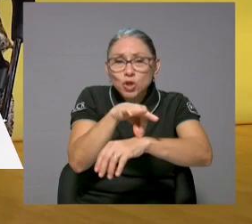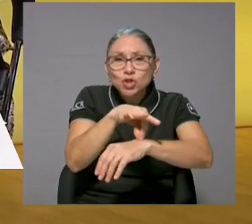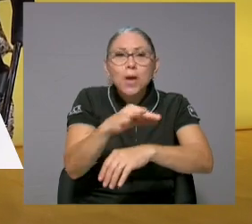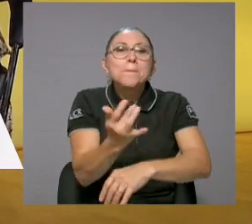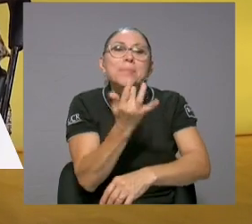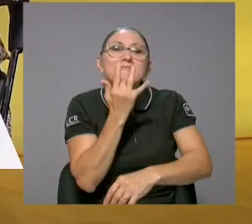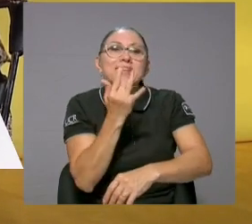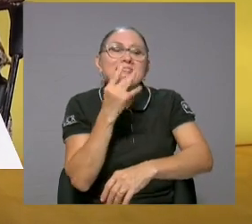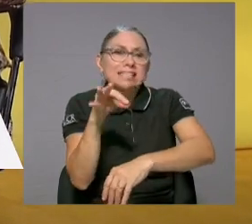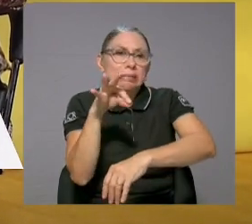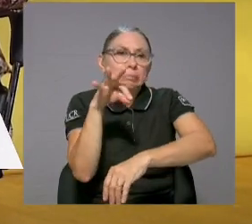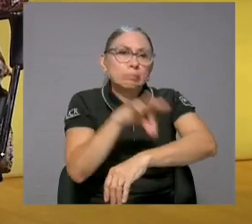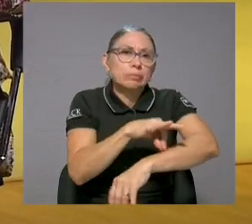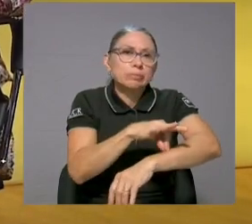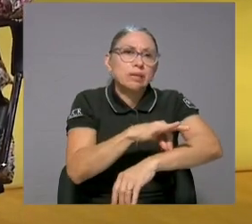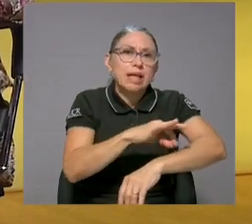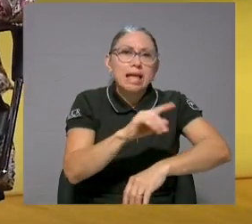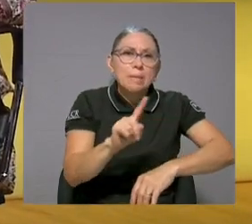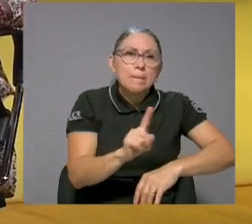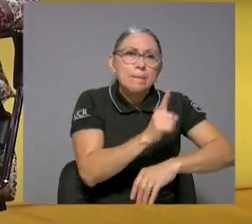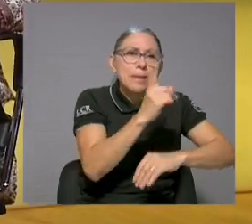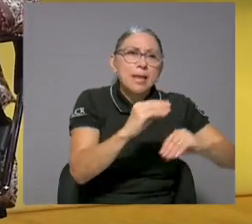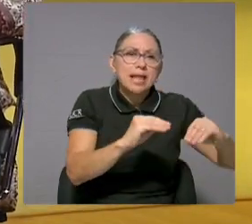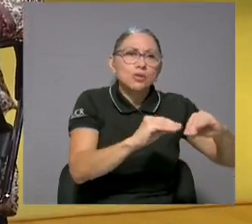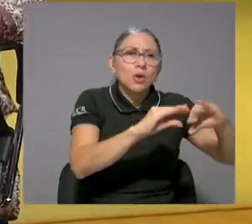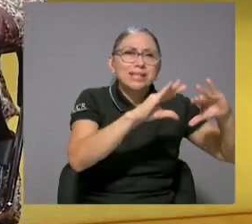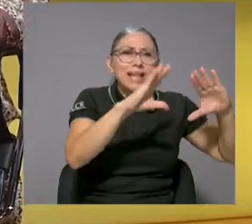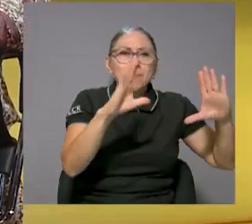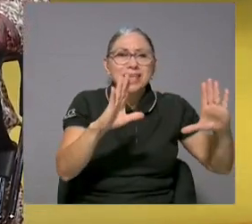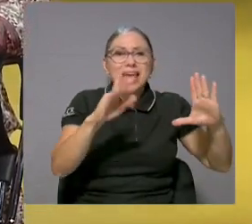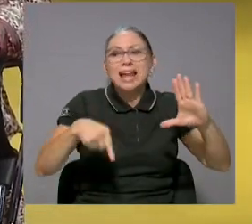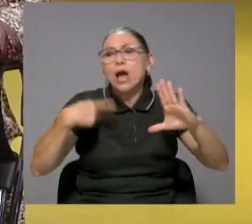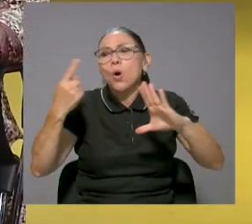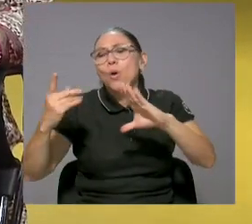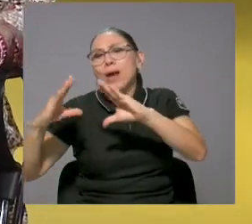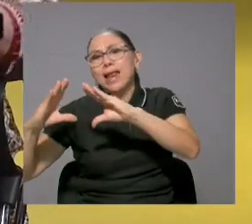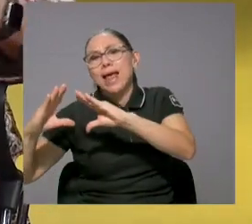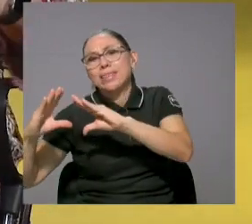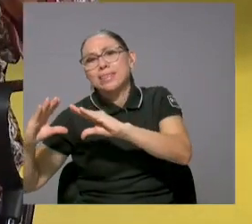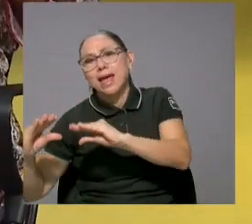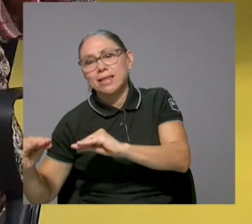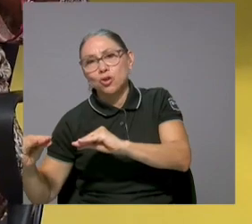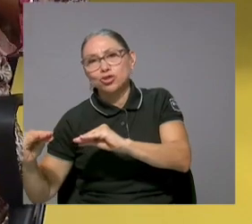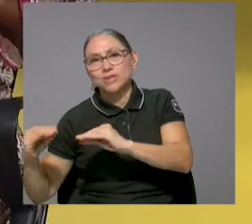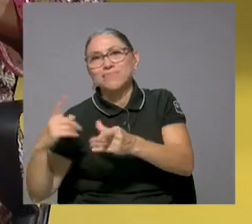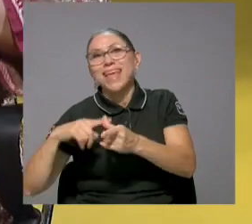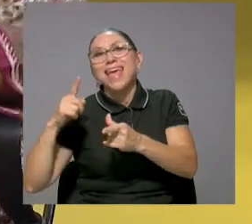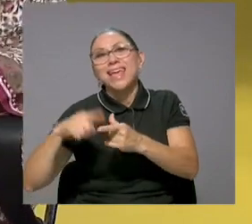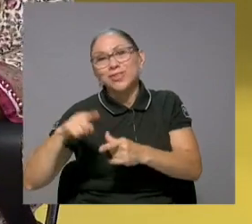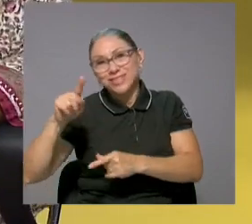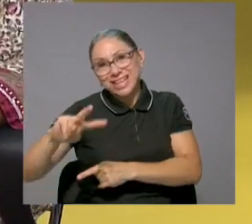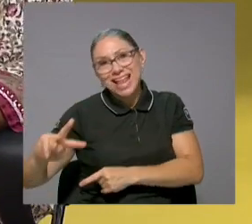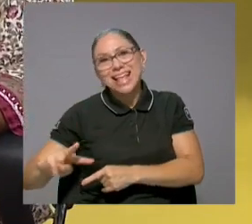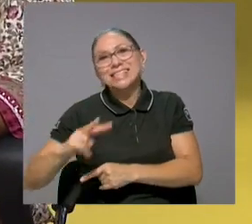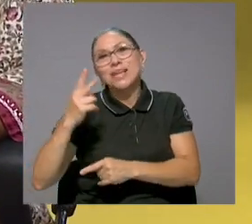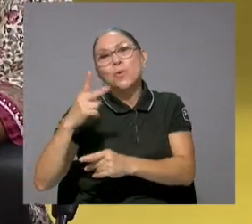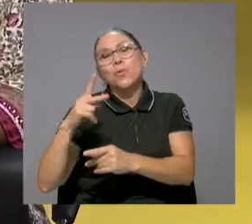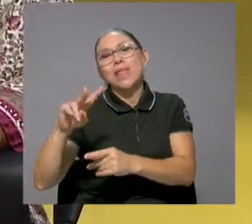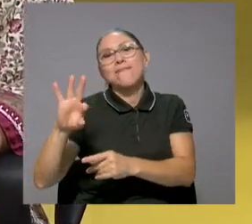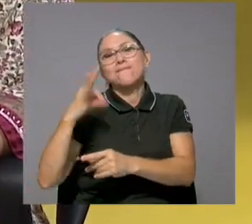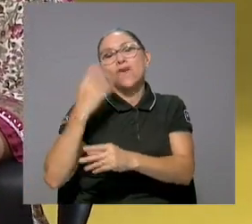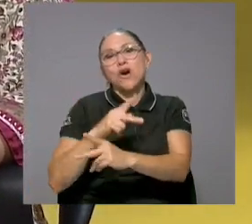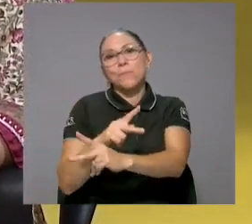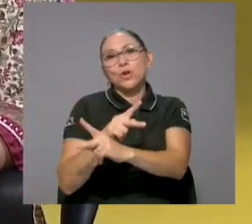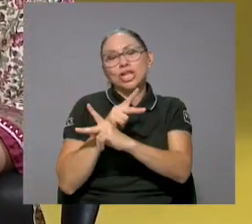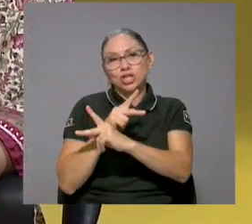la mañana y en las últimas horas de la tarde, tarde-noche. Entonces, ahí es donde va la segunda medida de protección, que